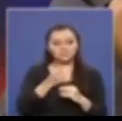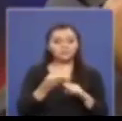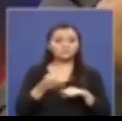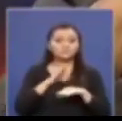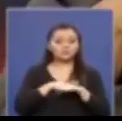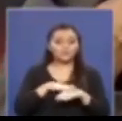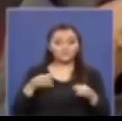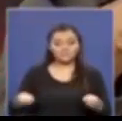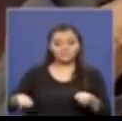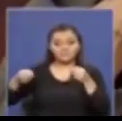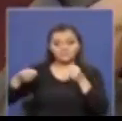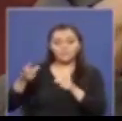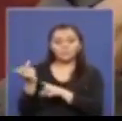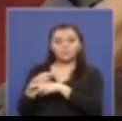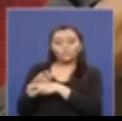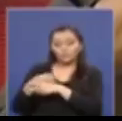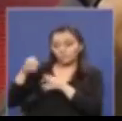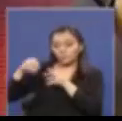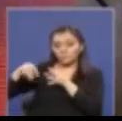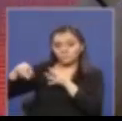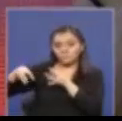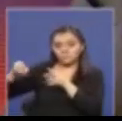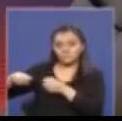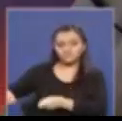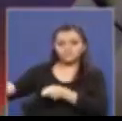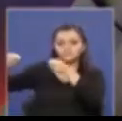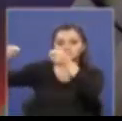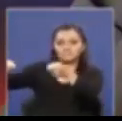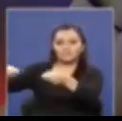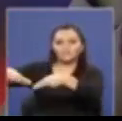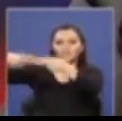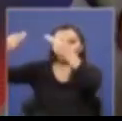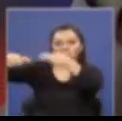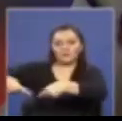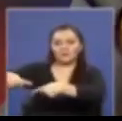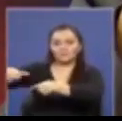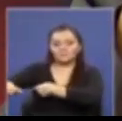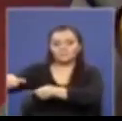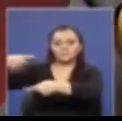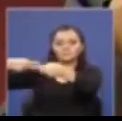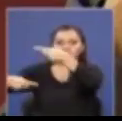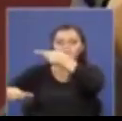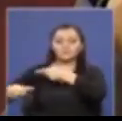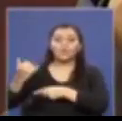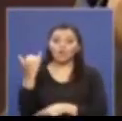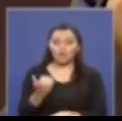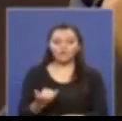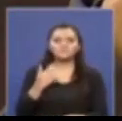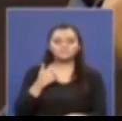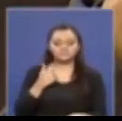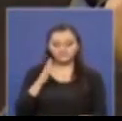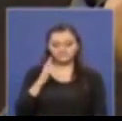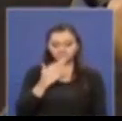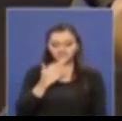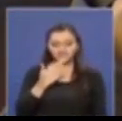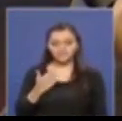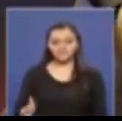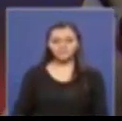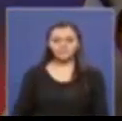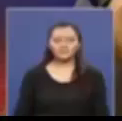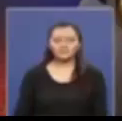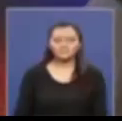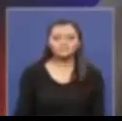canasta transfronteriza comercial. ¿Cuál es la idea? Que los comerciantes de Tulcán, y ya tenemos, son casi